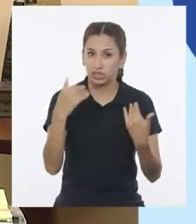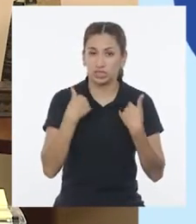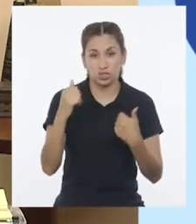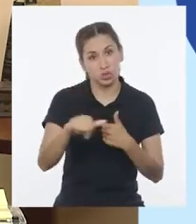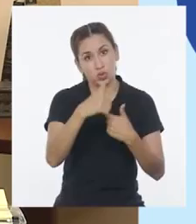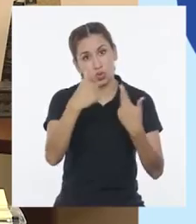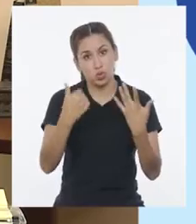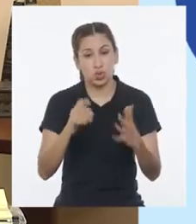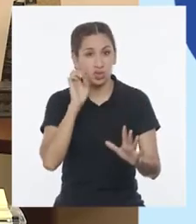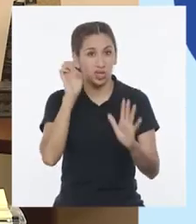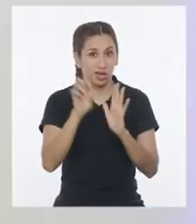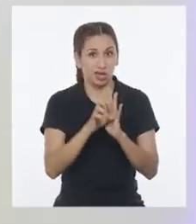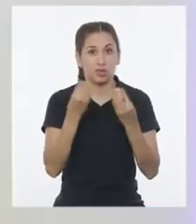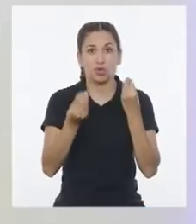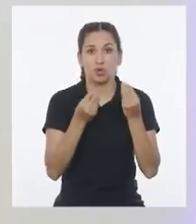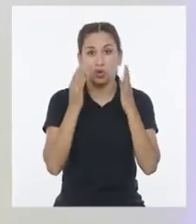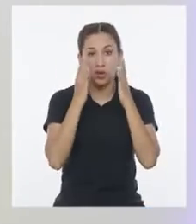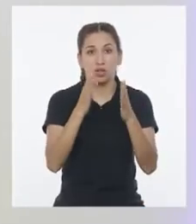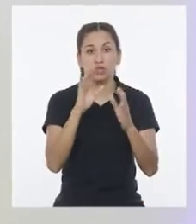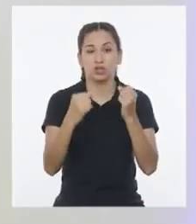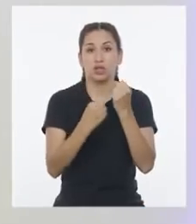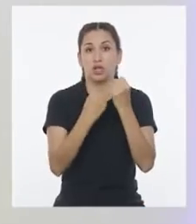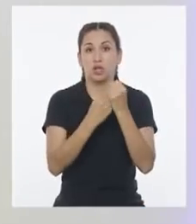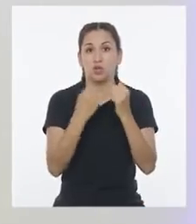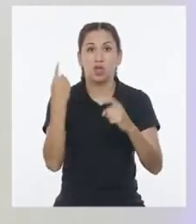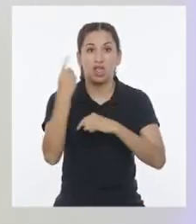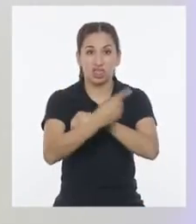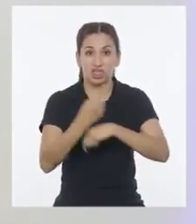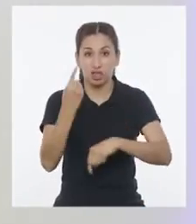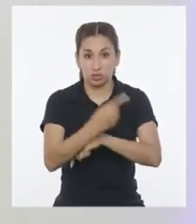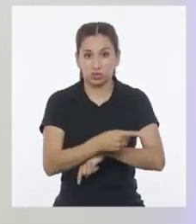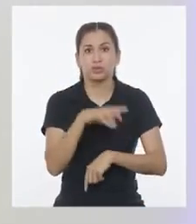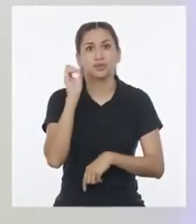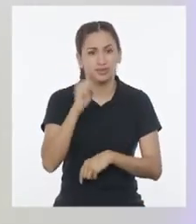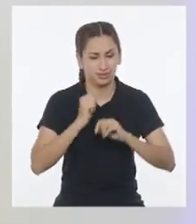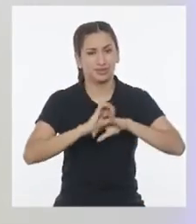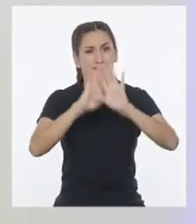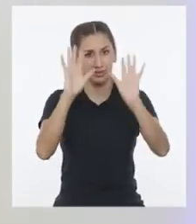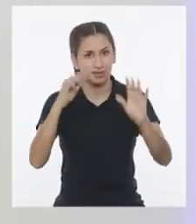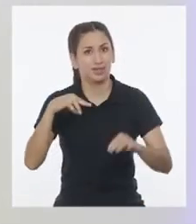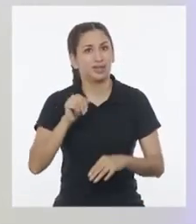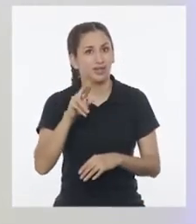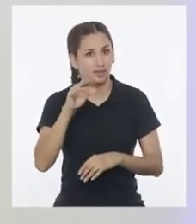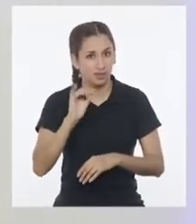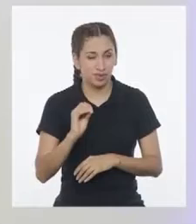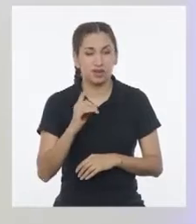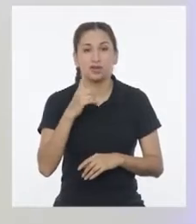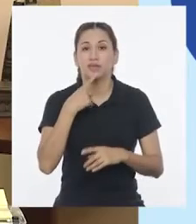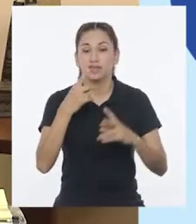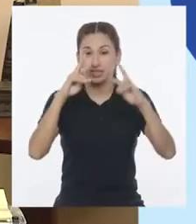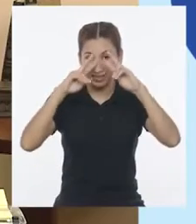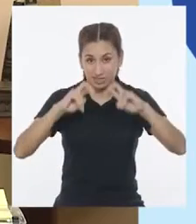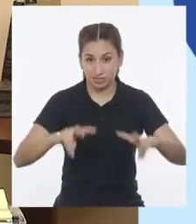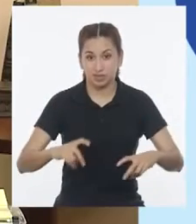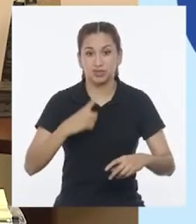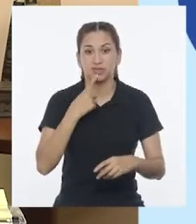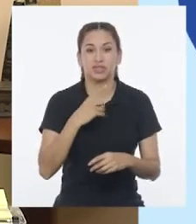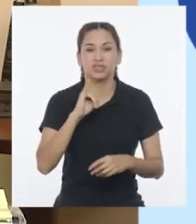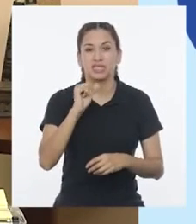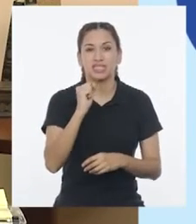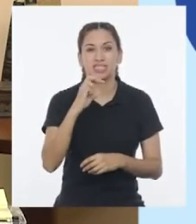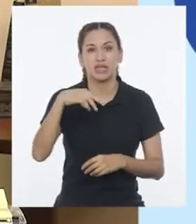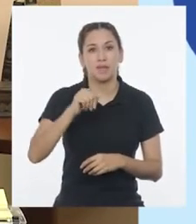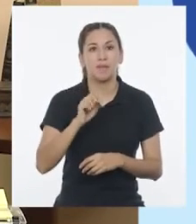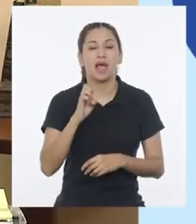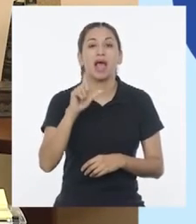entre sus pobladores. ¿Y tiene usted algunos otros ejemplos de atención a denuncias de los ciudadanos, profesor? De todas